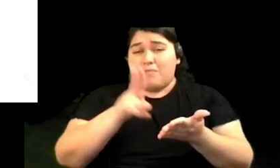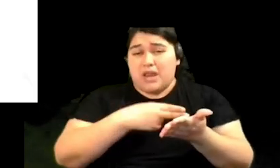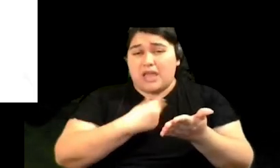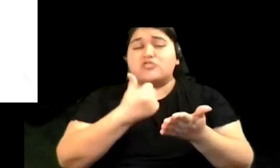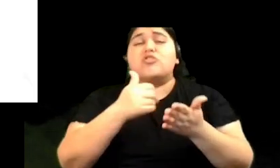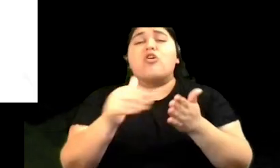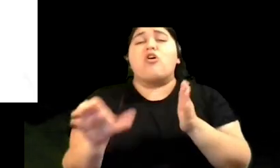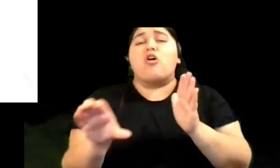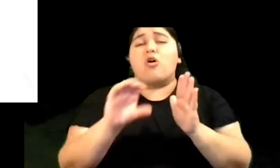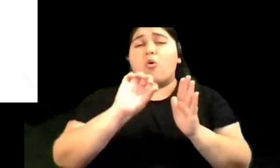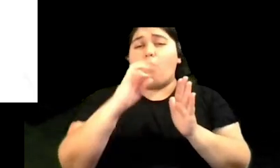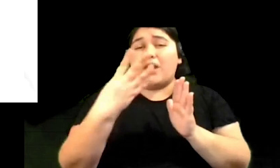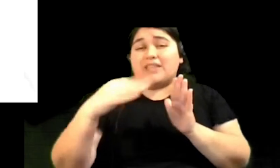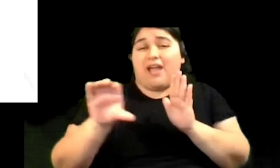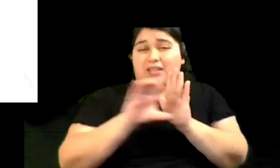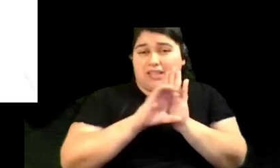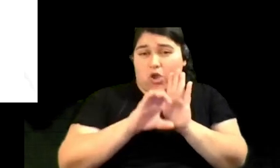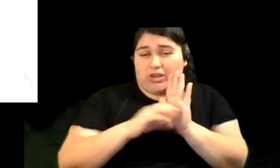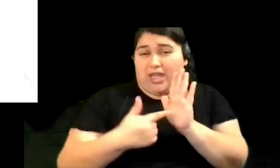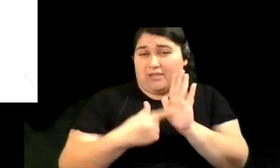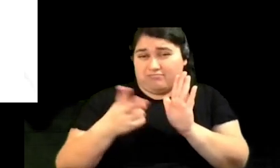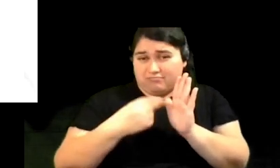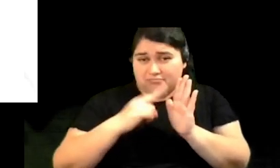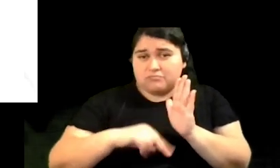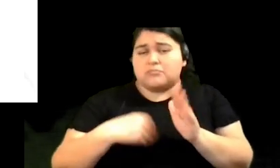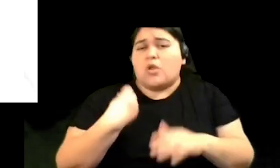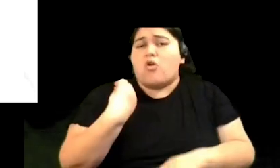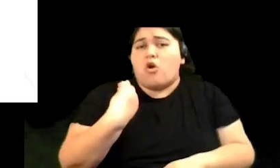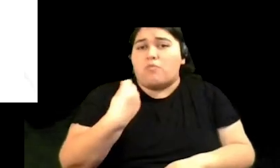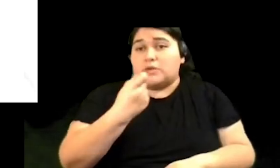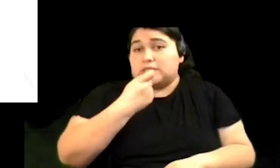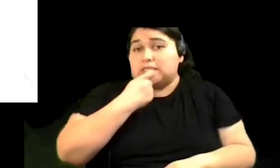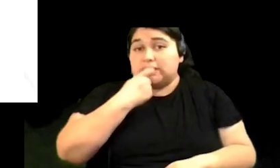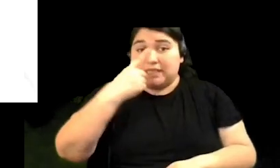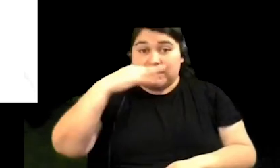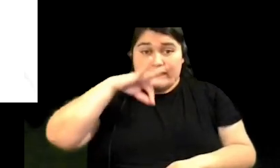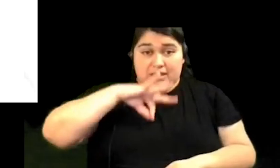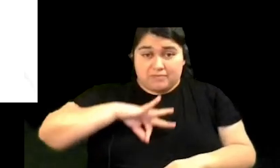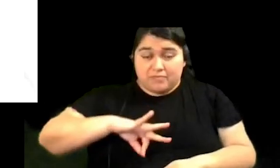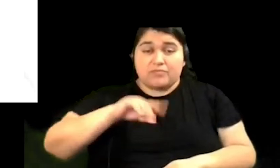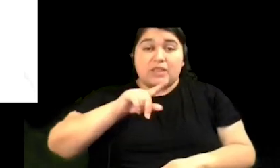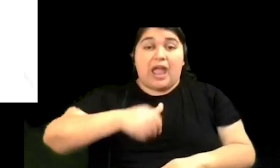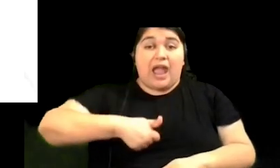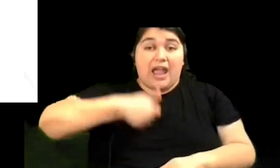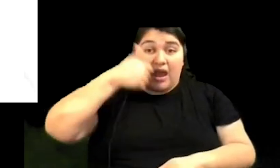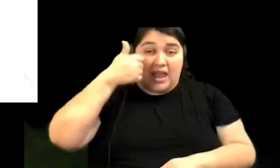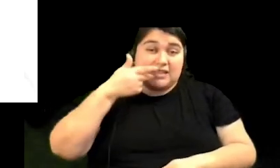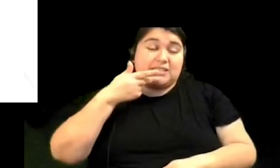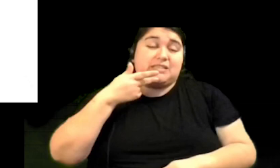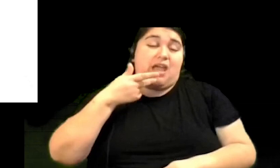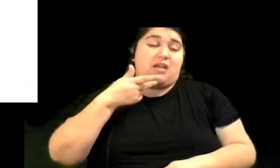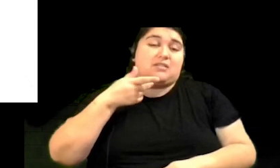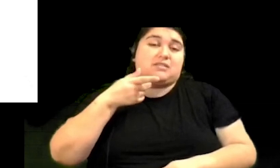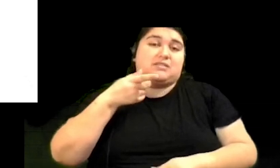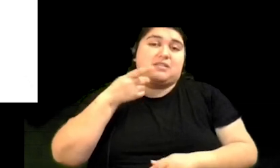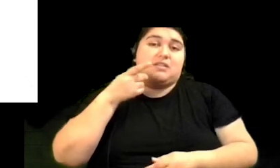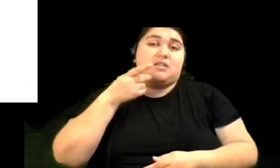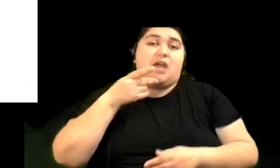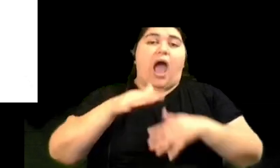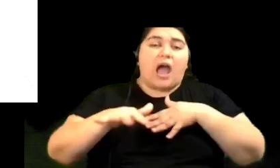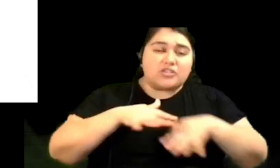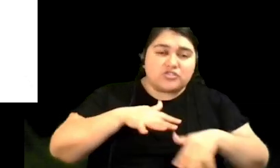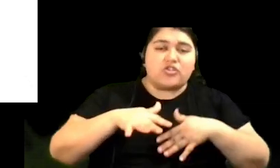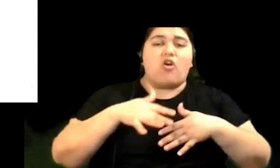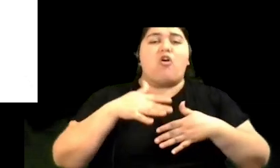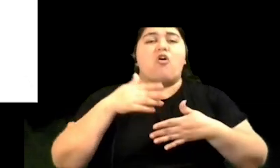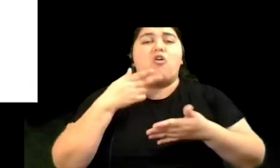categoría. O sea, que por más que tenga ganancias en inversiones, fondos comunes de inversión, acciones y CEDAR,